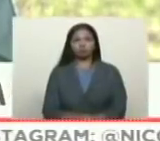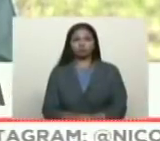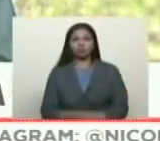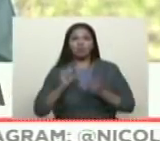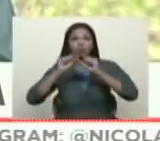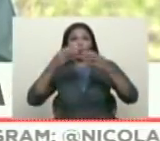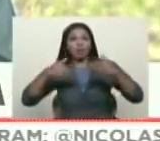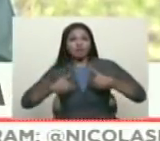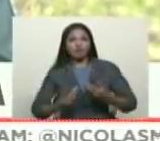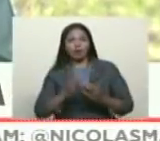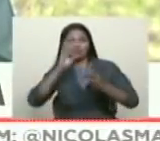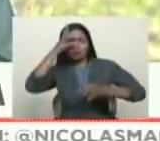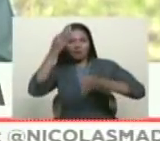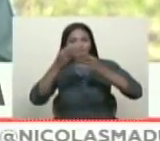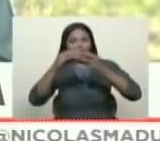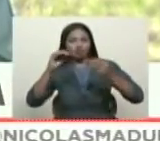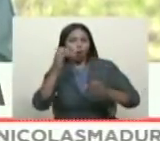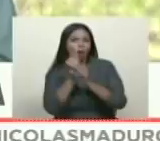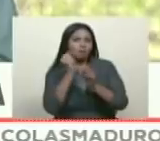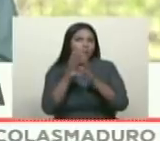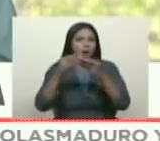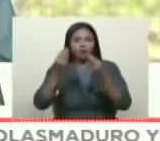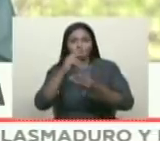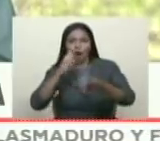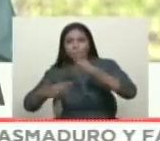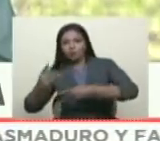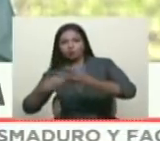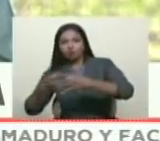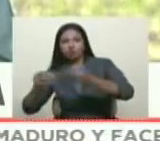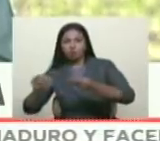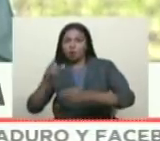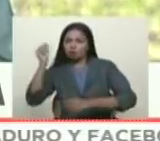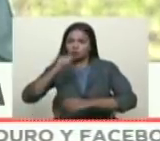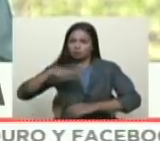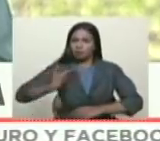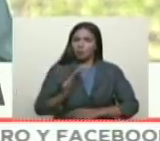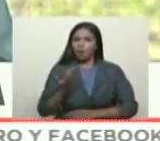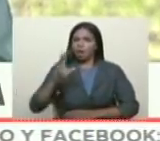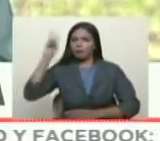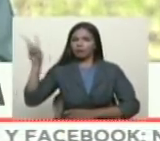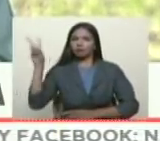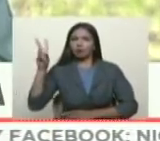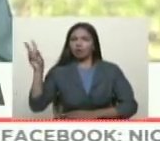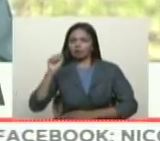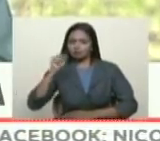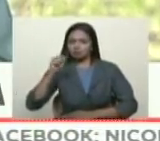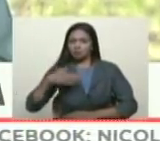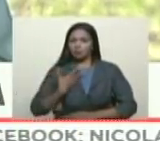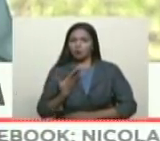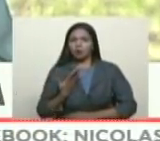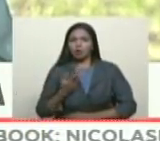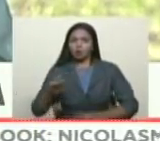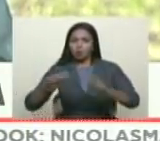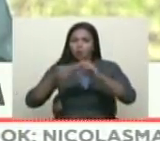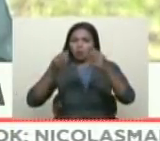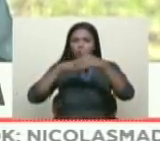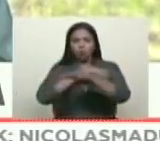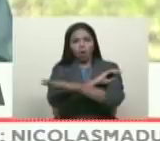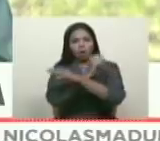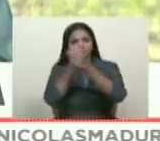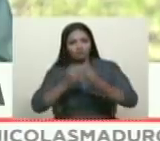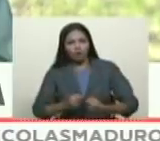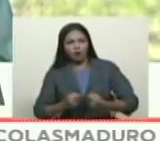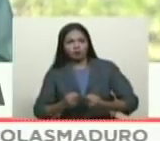la fe, con la creencia, con el trabajo, con la producción. Sí se puede, Venezuela. Y unamos todas las